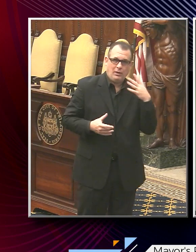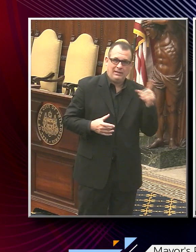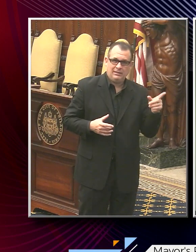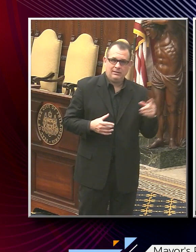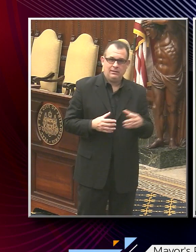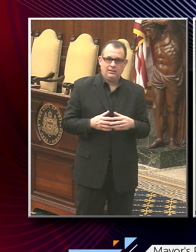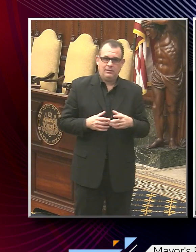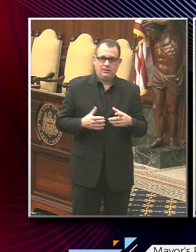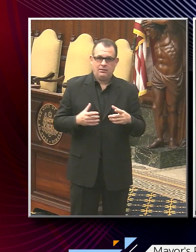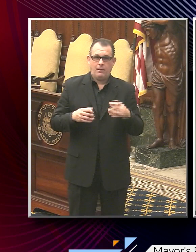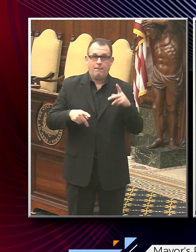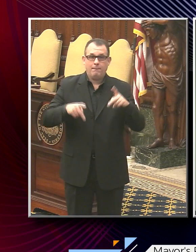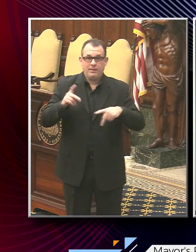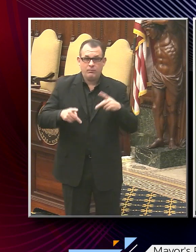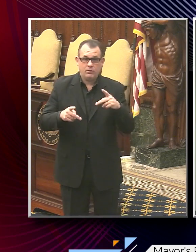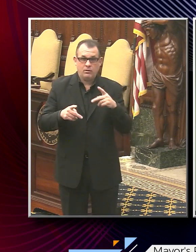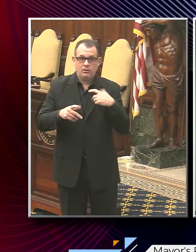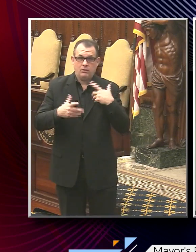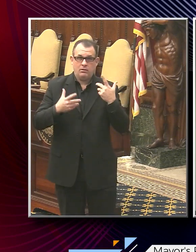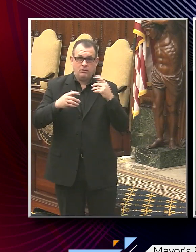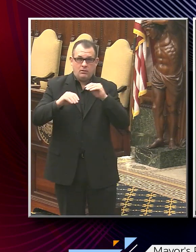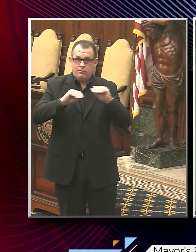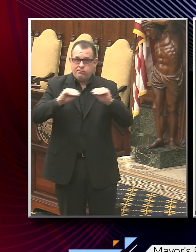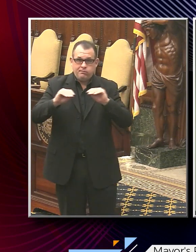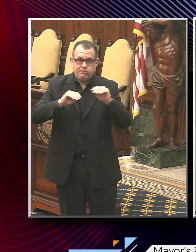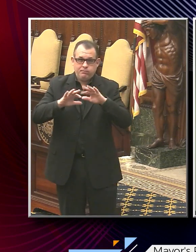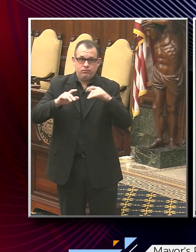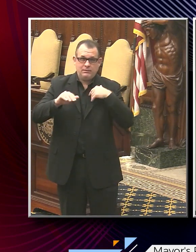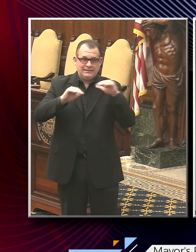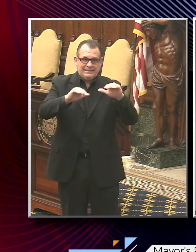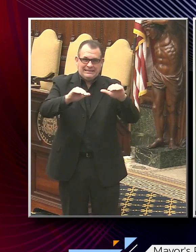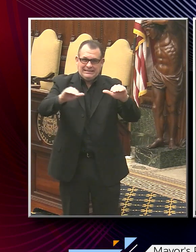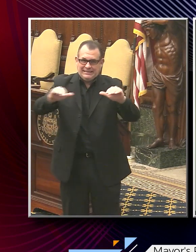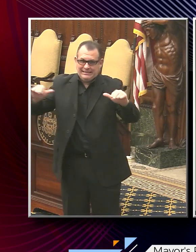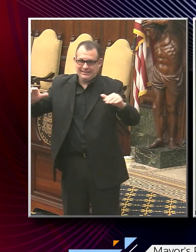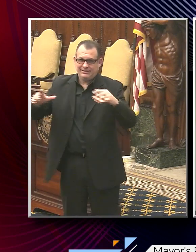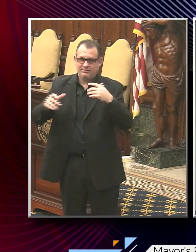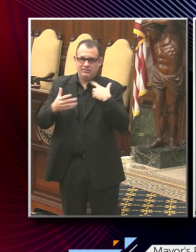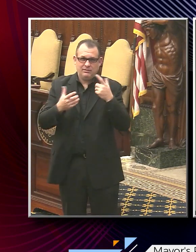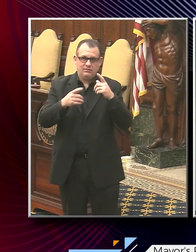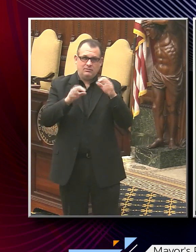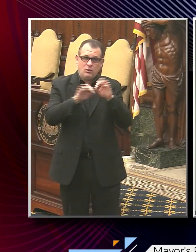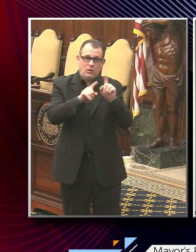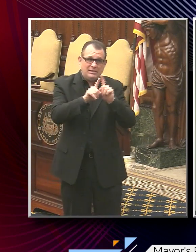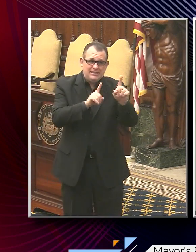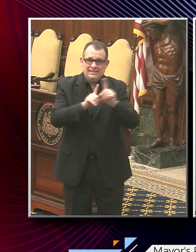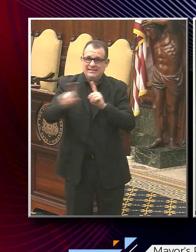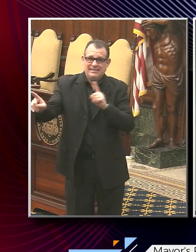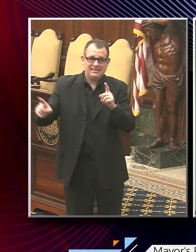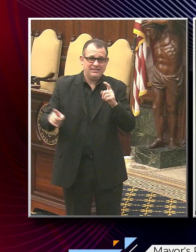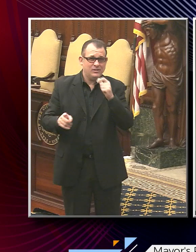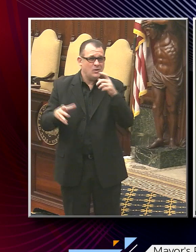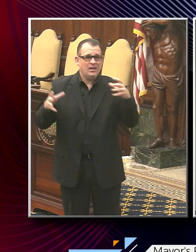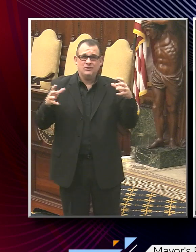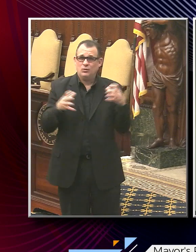minority populations about the importance of social distancing, which is the key tool we have to prevent this right now.